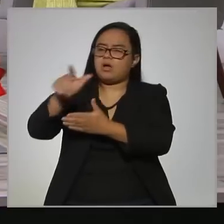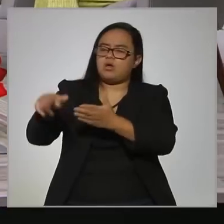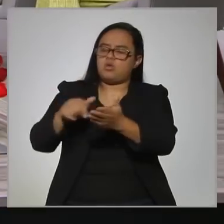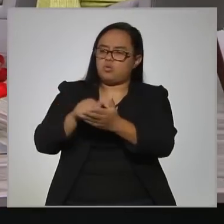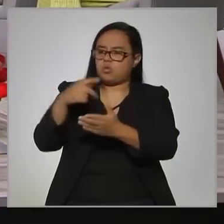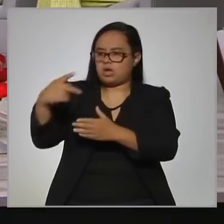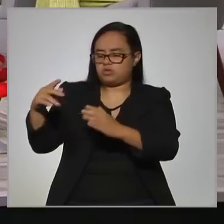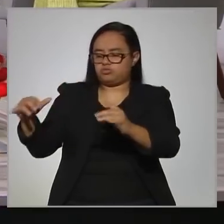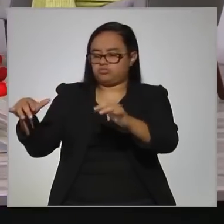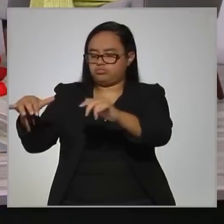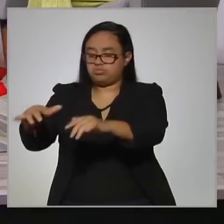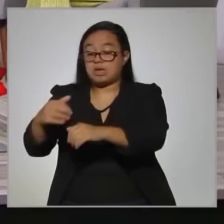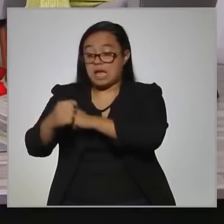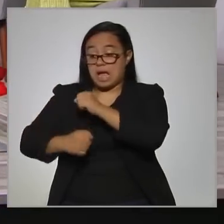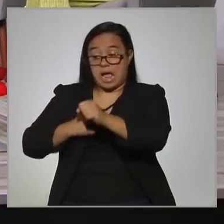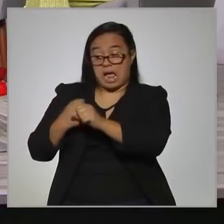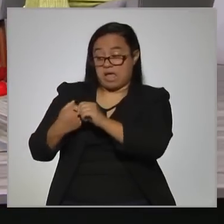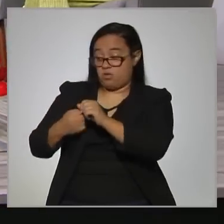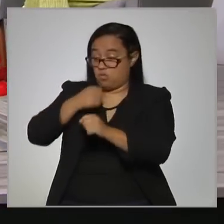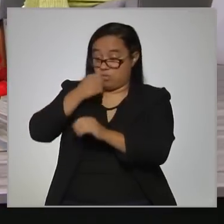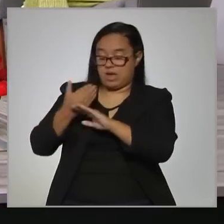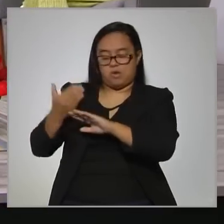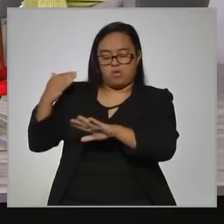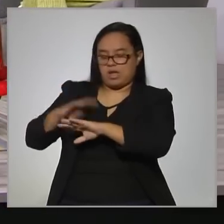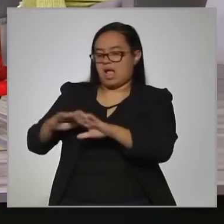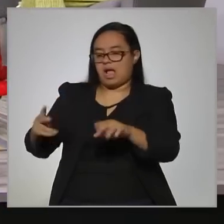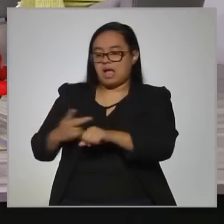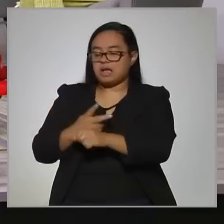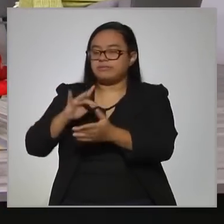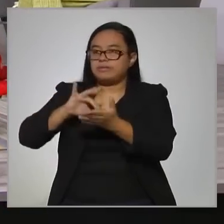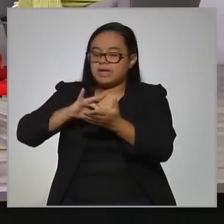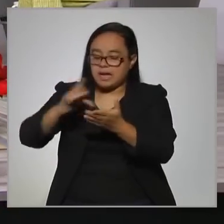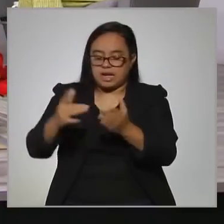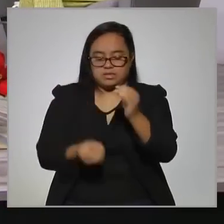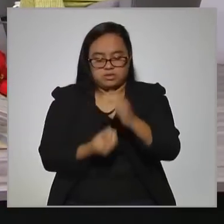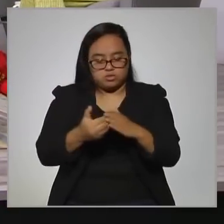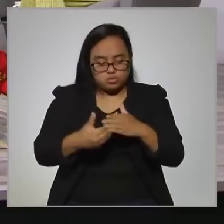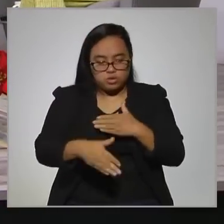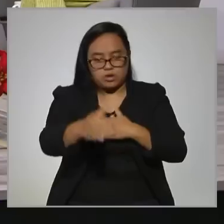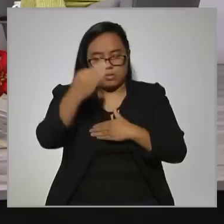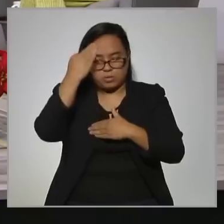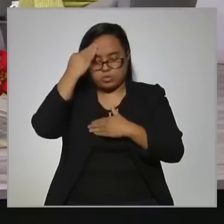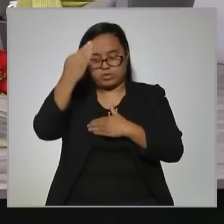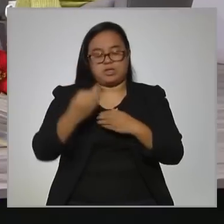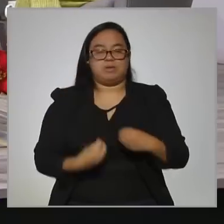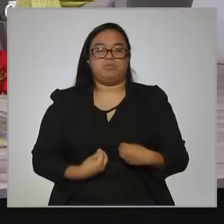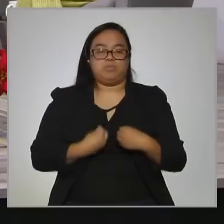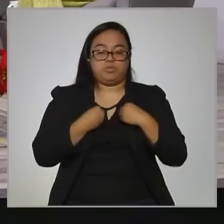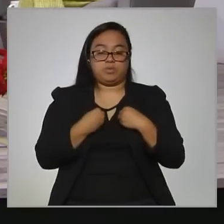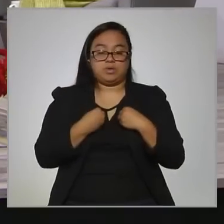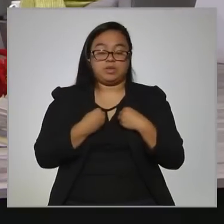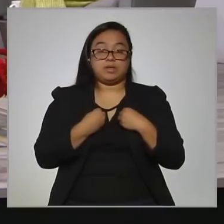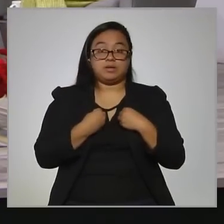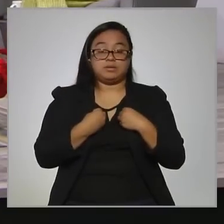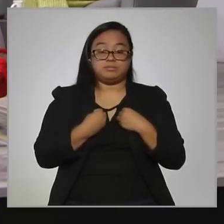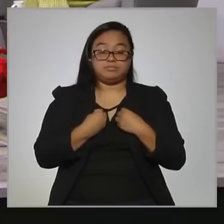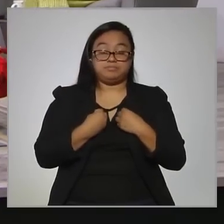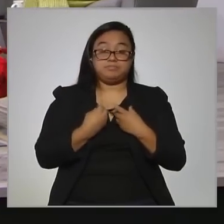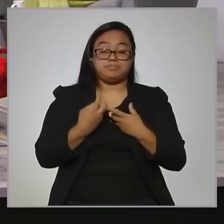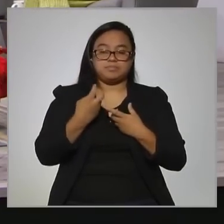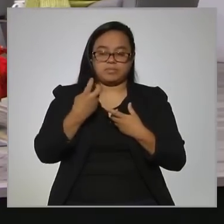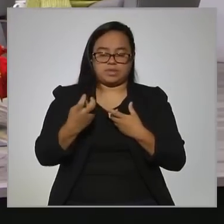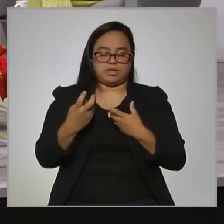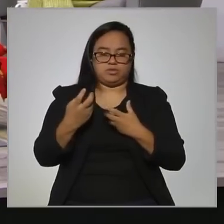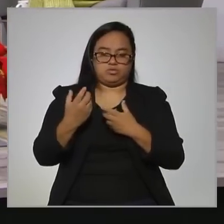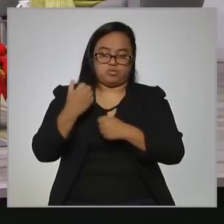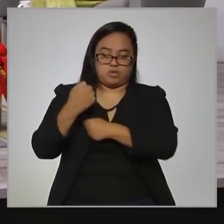también el año viejo para dar un agradecimiento y comenzar un nuevo ciclo de vida a partir justamente de ese